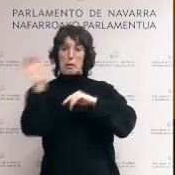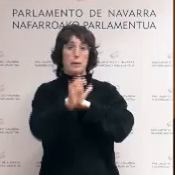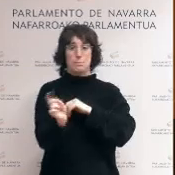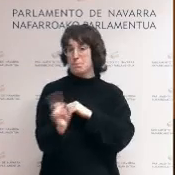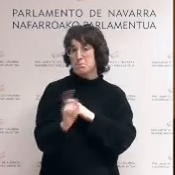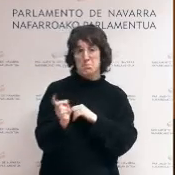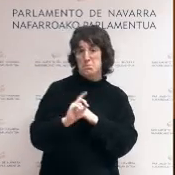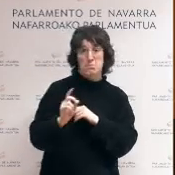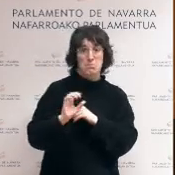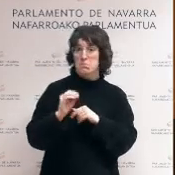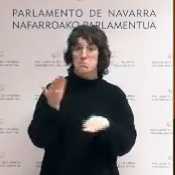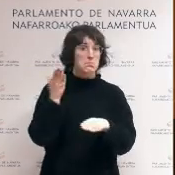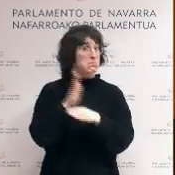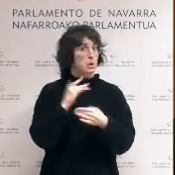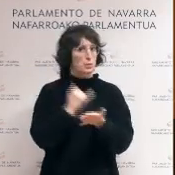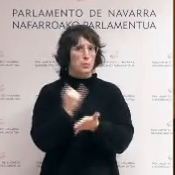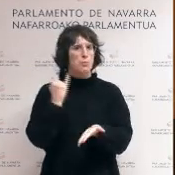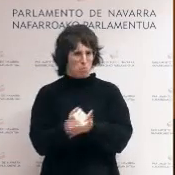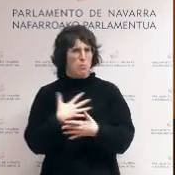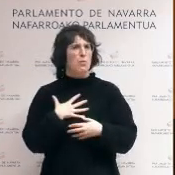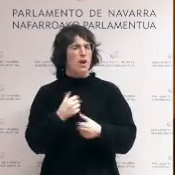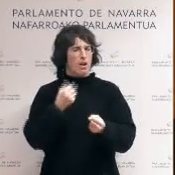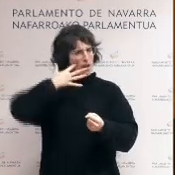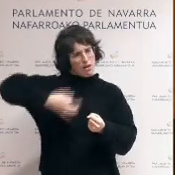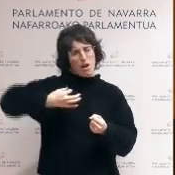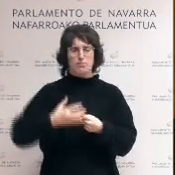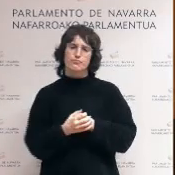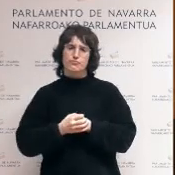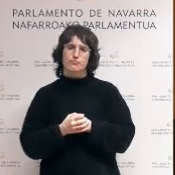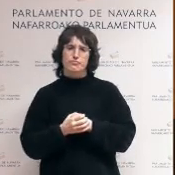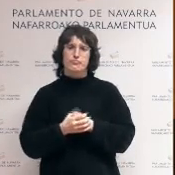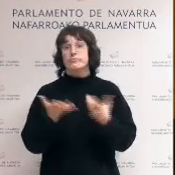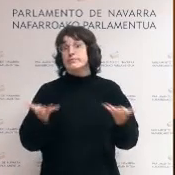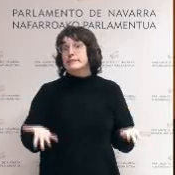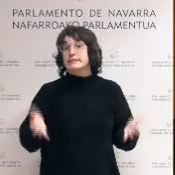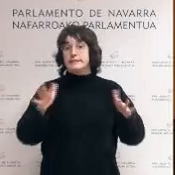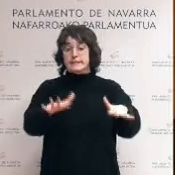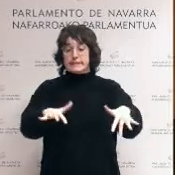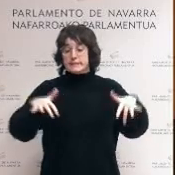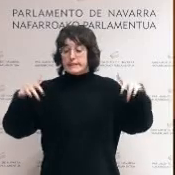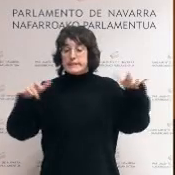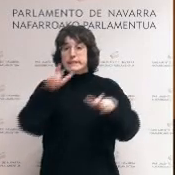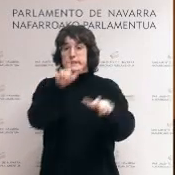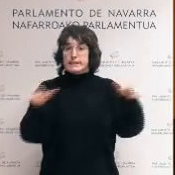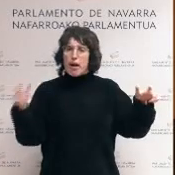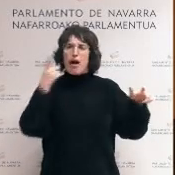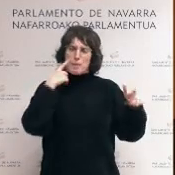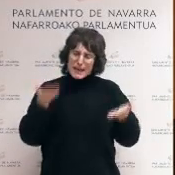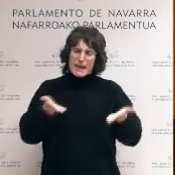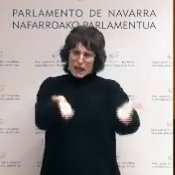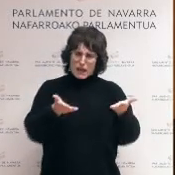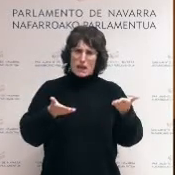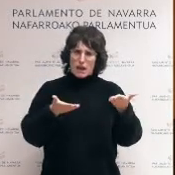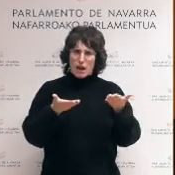es un proyecto piloto, valiente y de verdad. Por lo tanto, señorías, vamos a legislar a favor